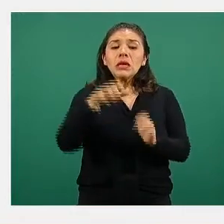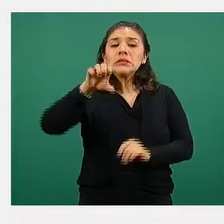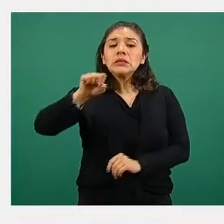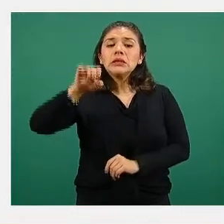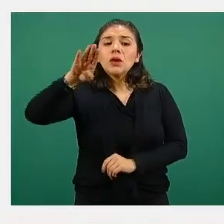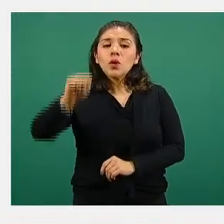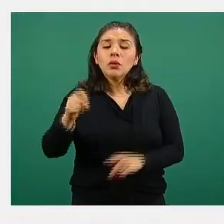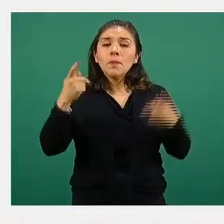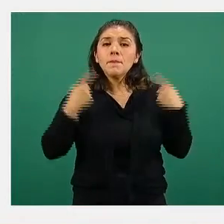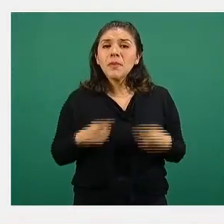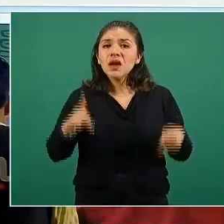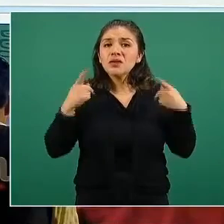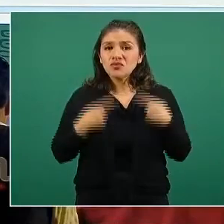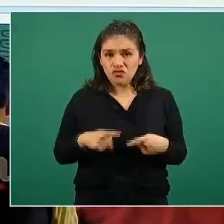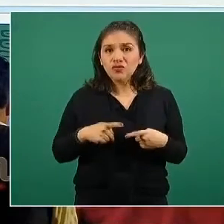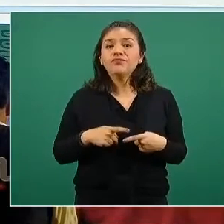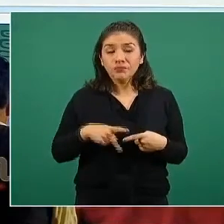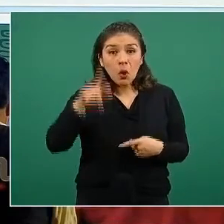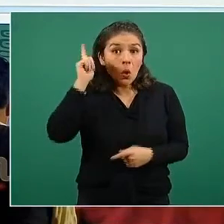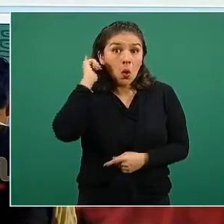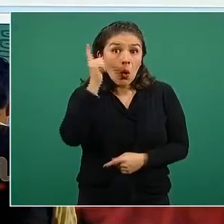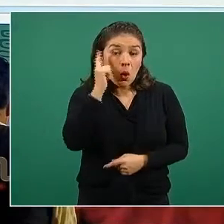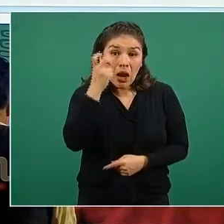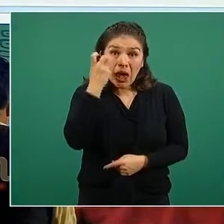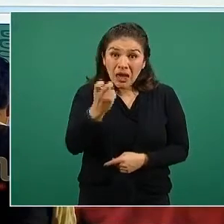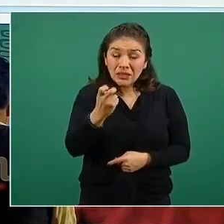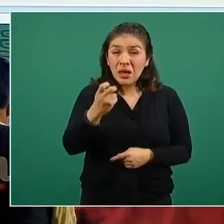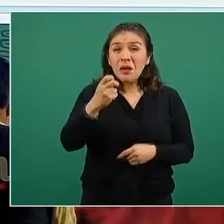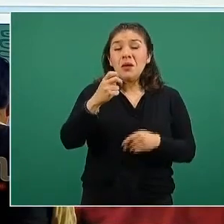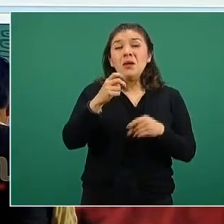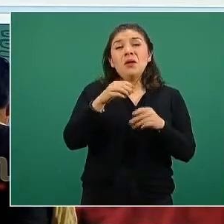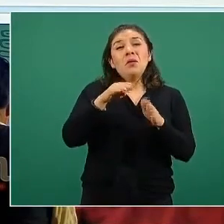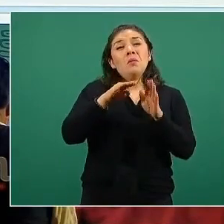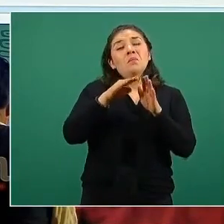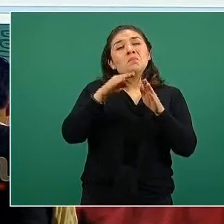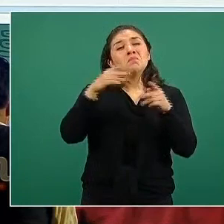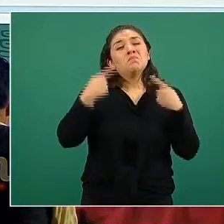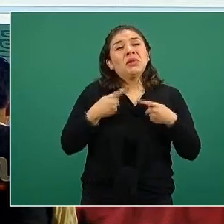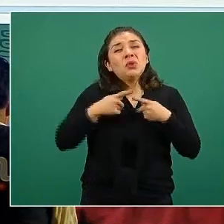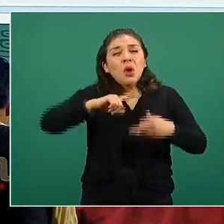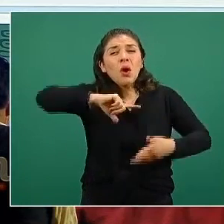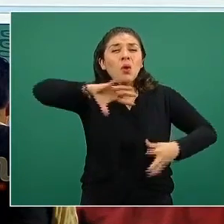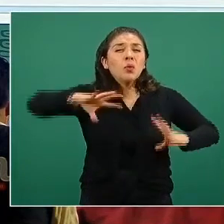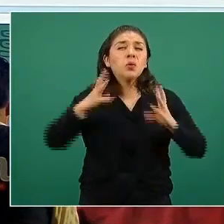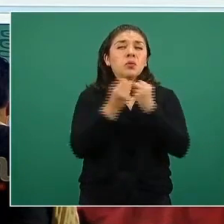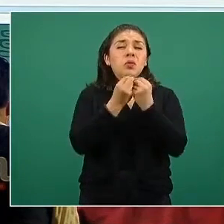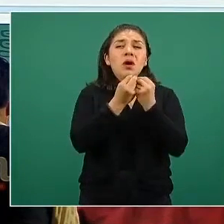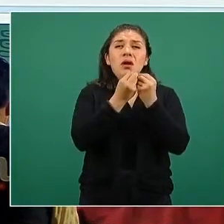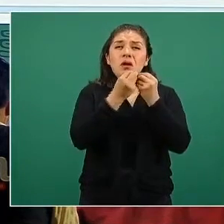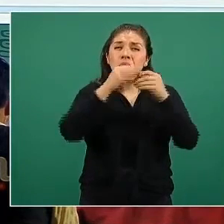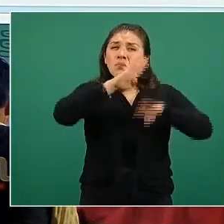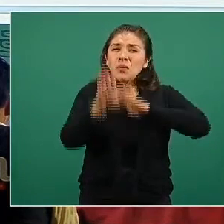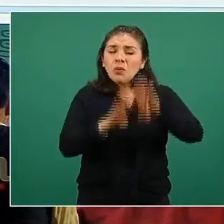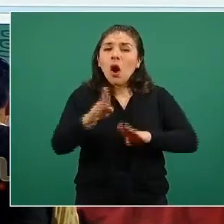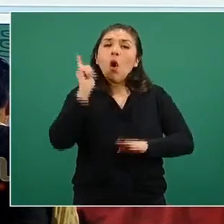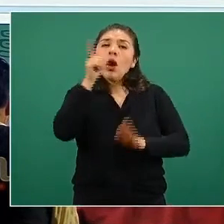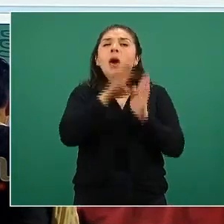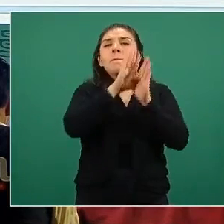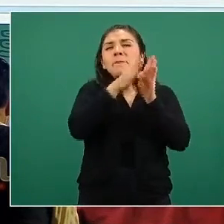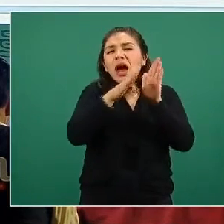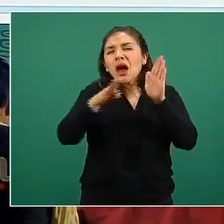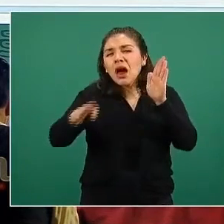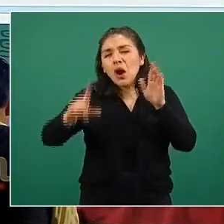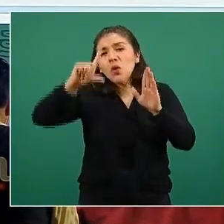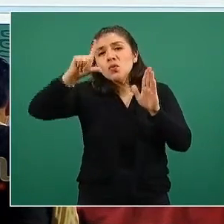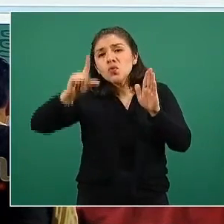132.069 personas. Esperemos que esta letalidad continúe disminuyendo, lógicamente en la medida que